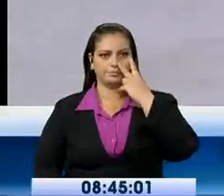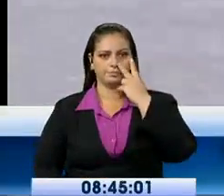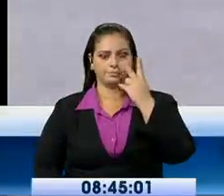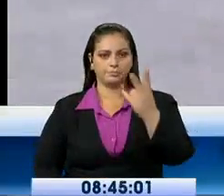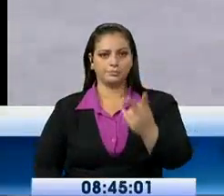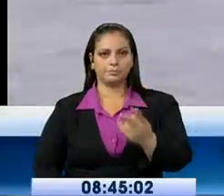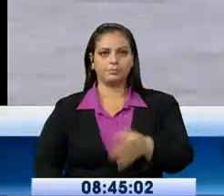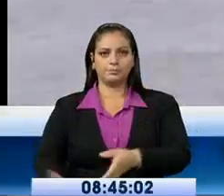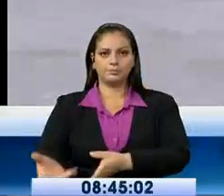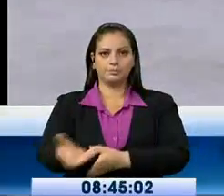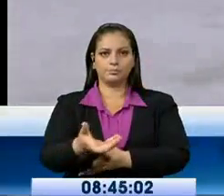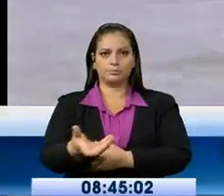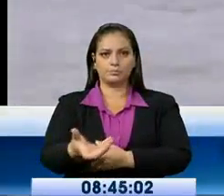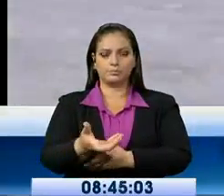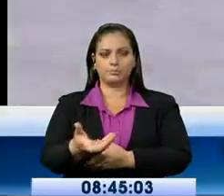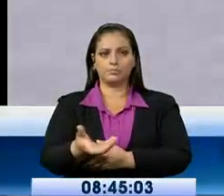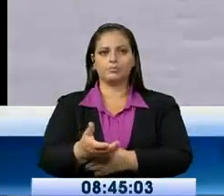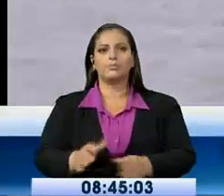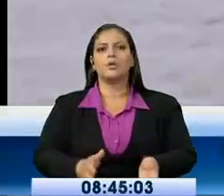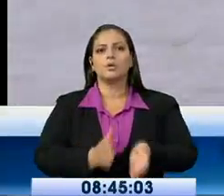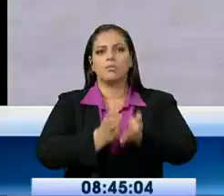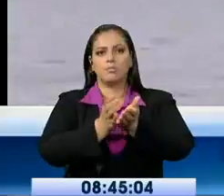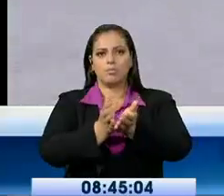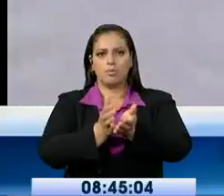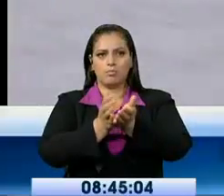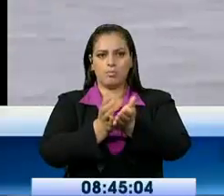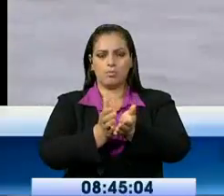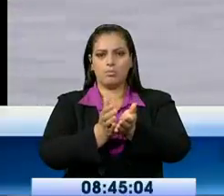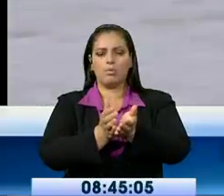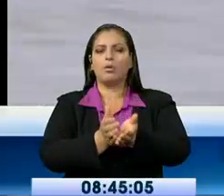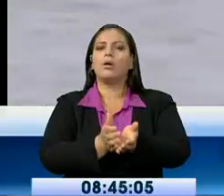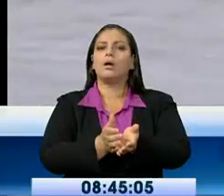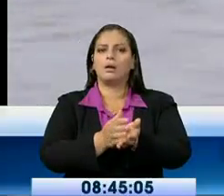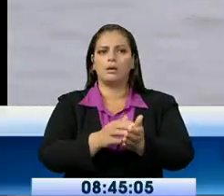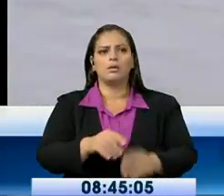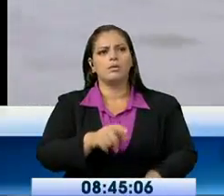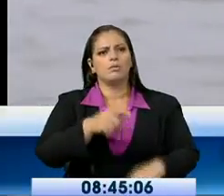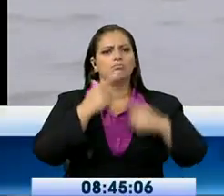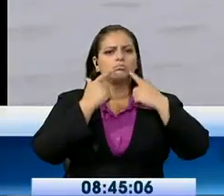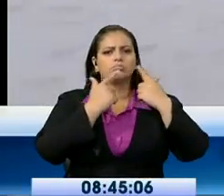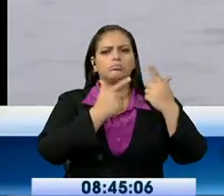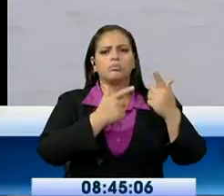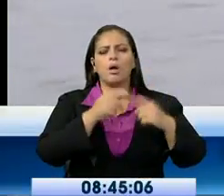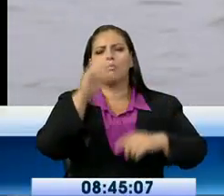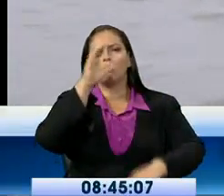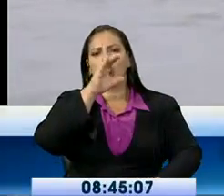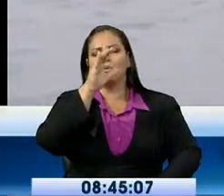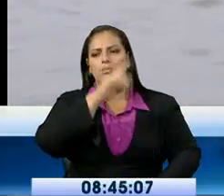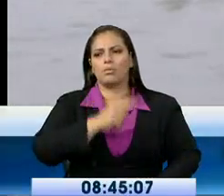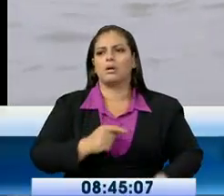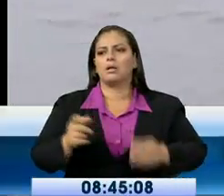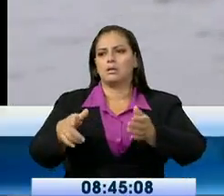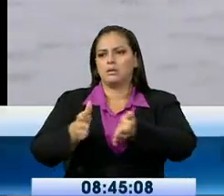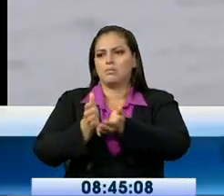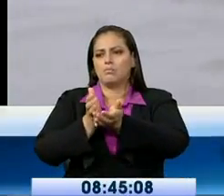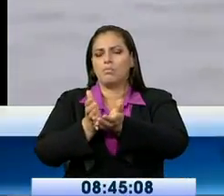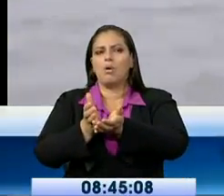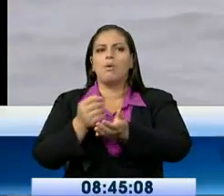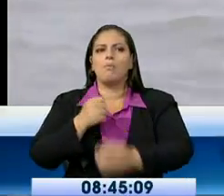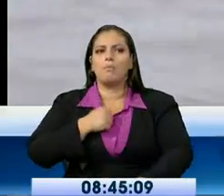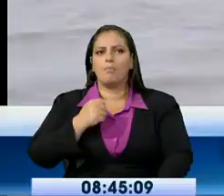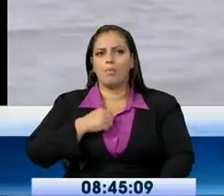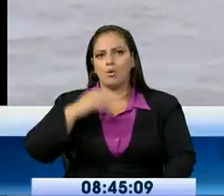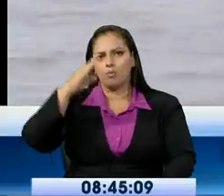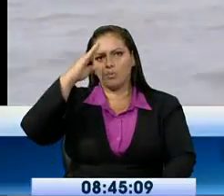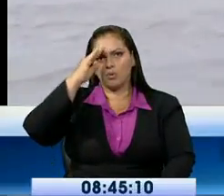se encuentran en su lancha. Nosotros acá estamos en la lancha de los miembros de la Armada Nacional. En ese aspecto, ¿usted siente que si hay ese respaldo,